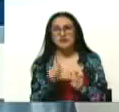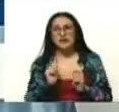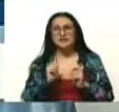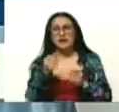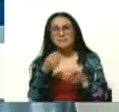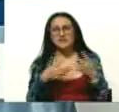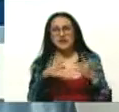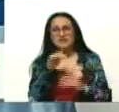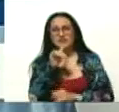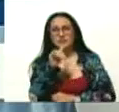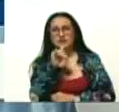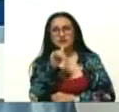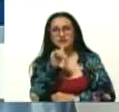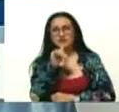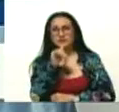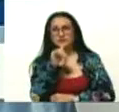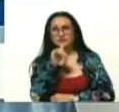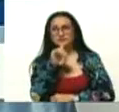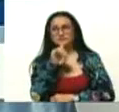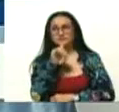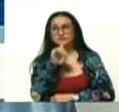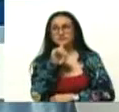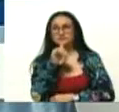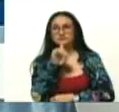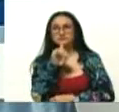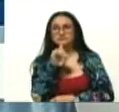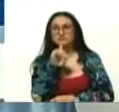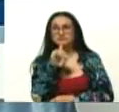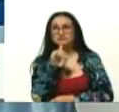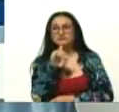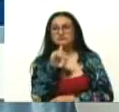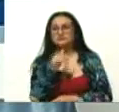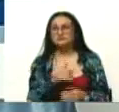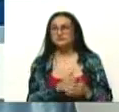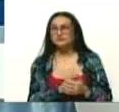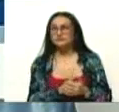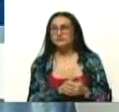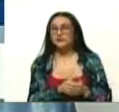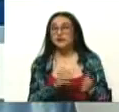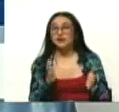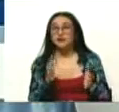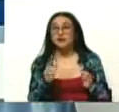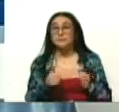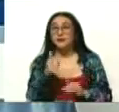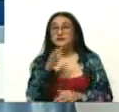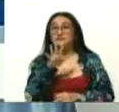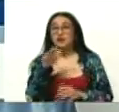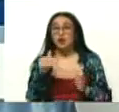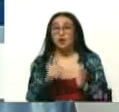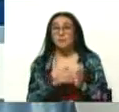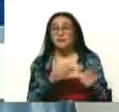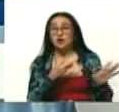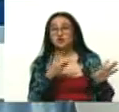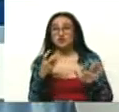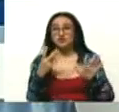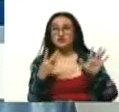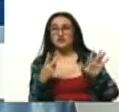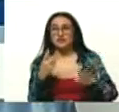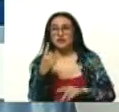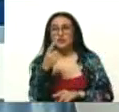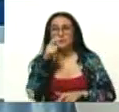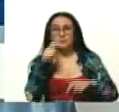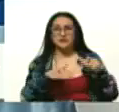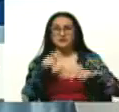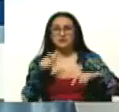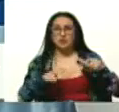material informativo alusivo a la campaña, logrando abordar más de 5.871